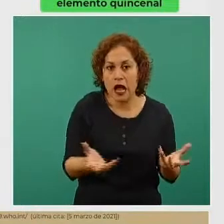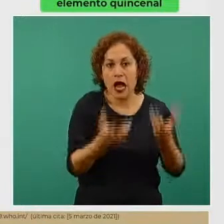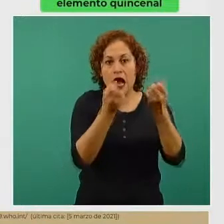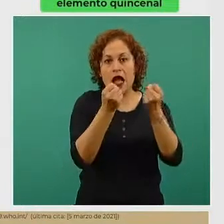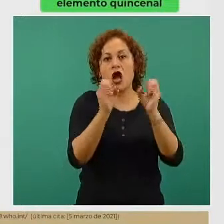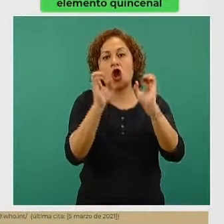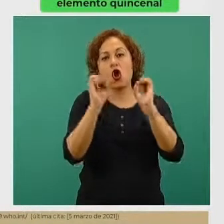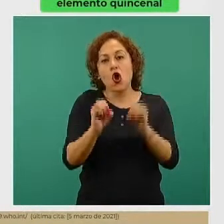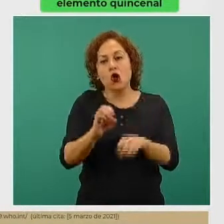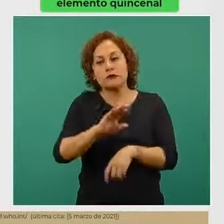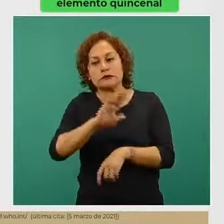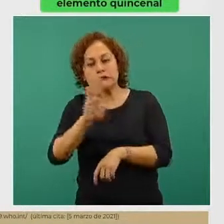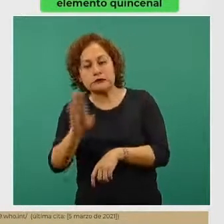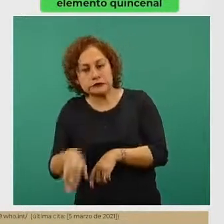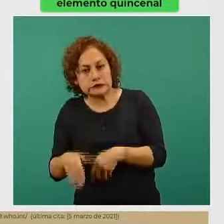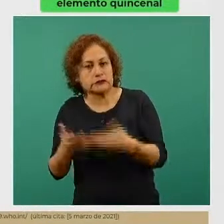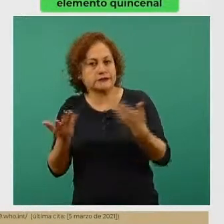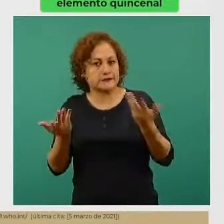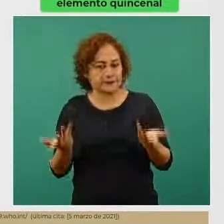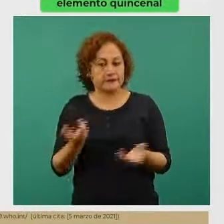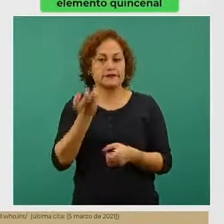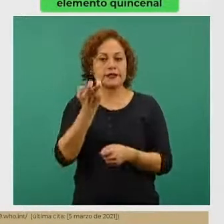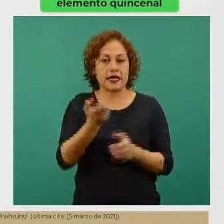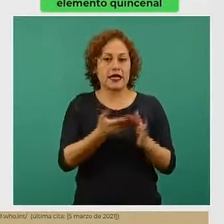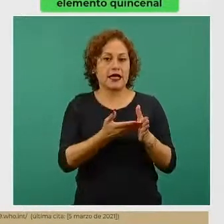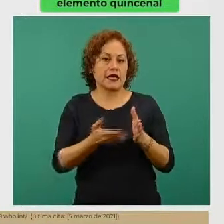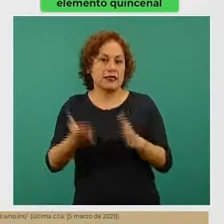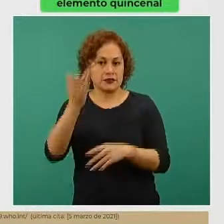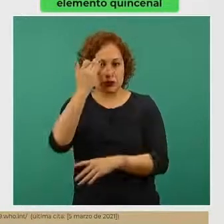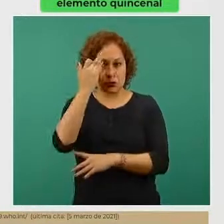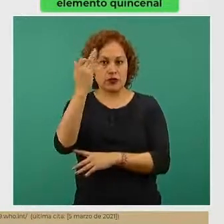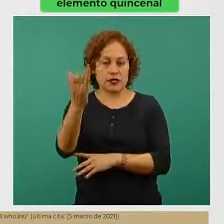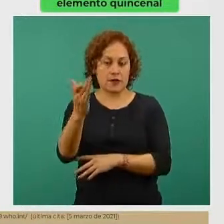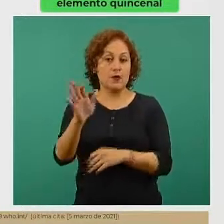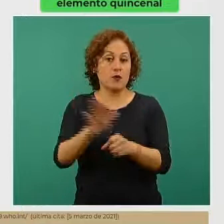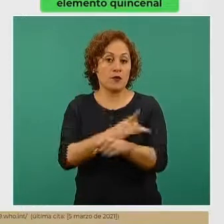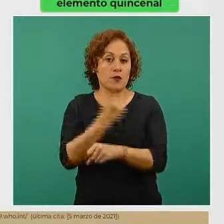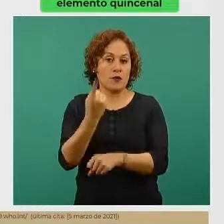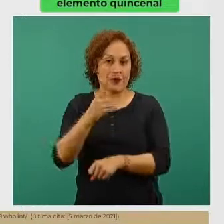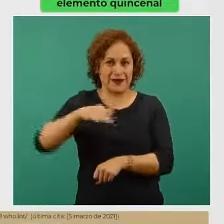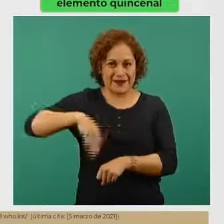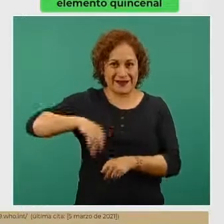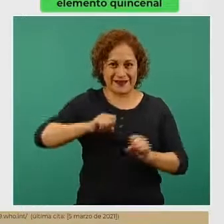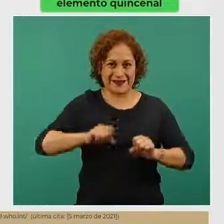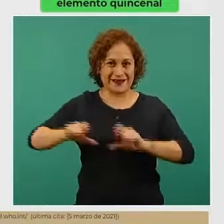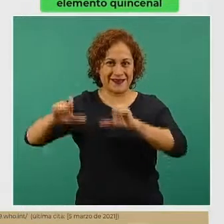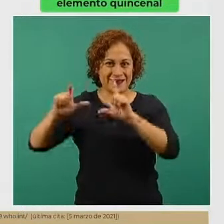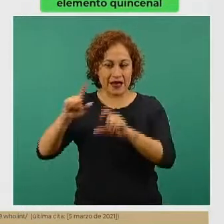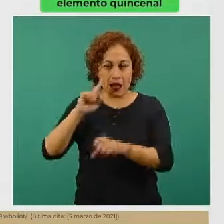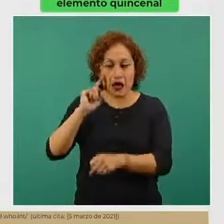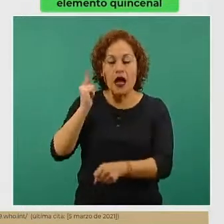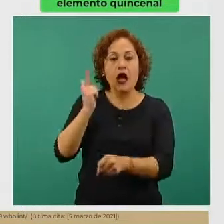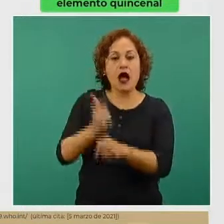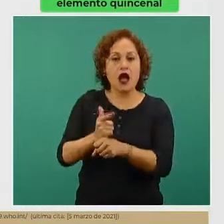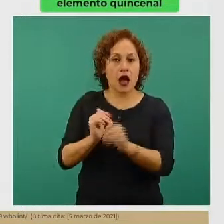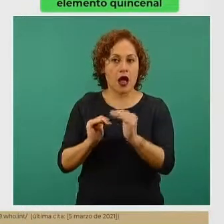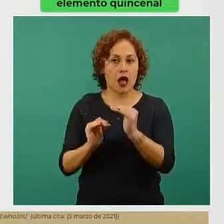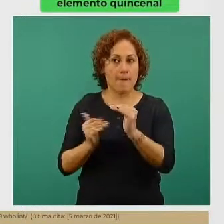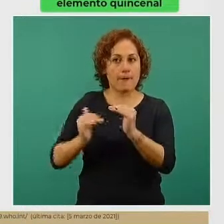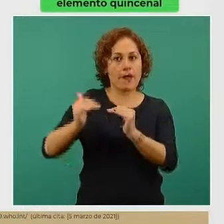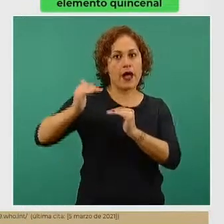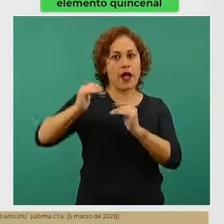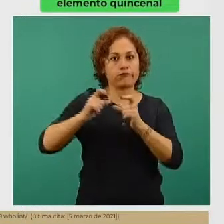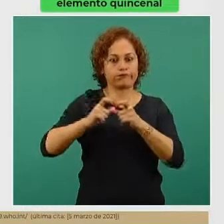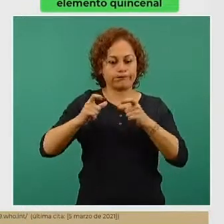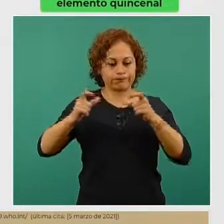semanas después. Entonces es importante que en función de la diapositiva anterior, en donde empezábamos ya a notar nuevamente un incremento de casos,